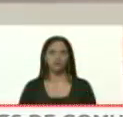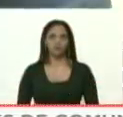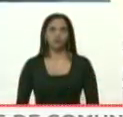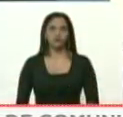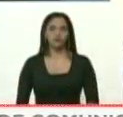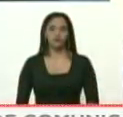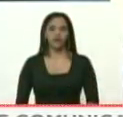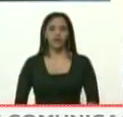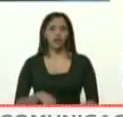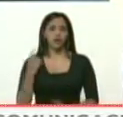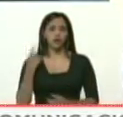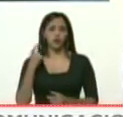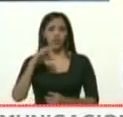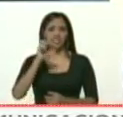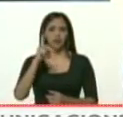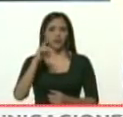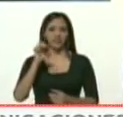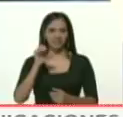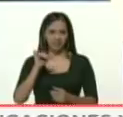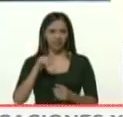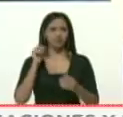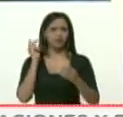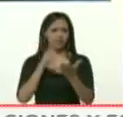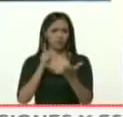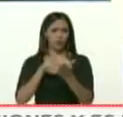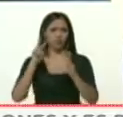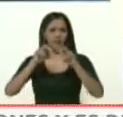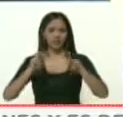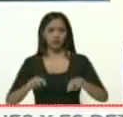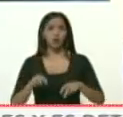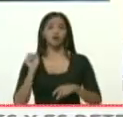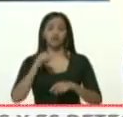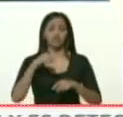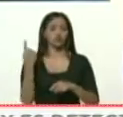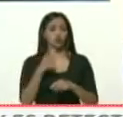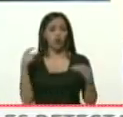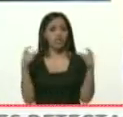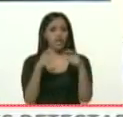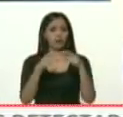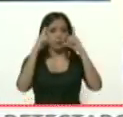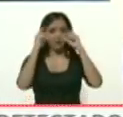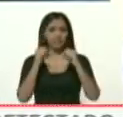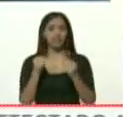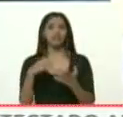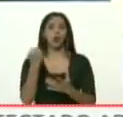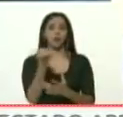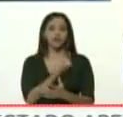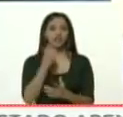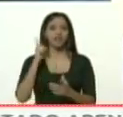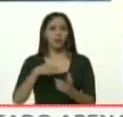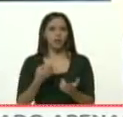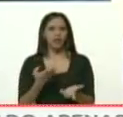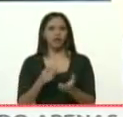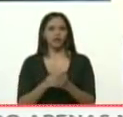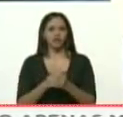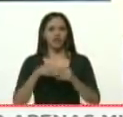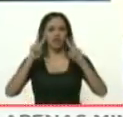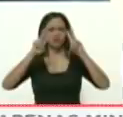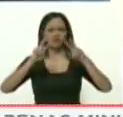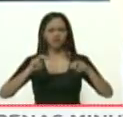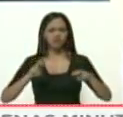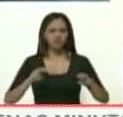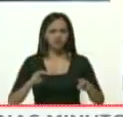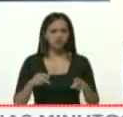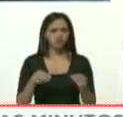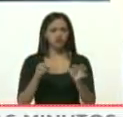un equipo multidisciplinario del CICPC, de homicidio, pero también de criminalística, todos